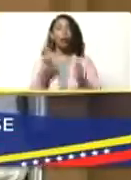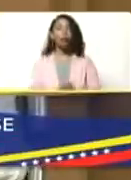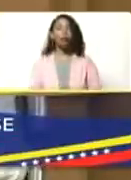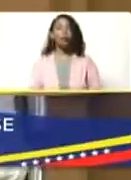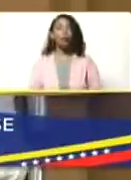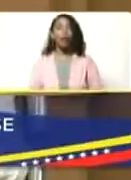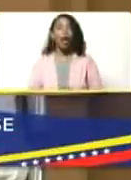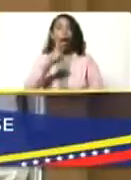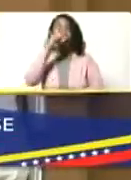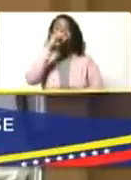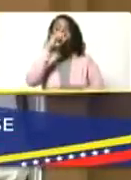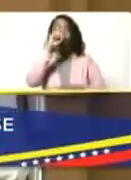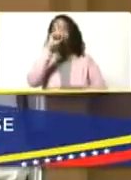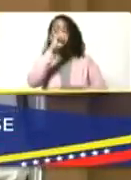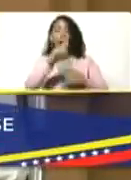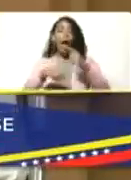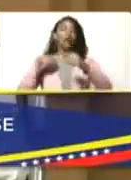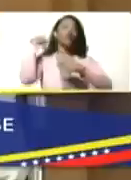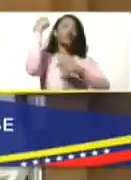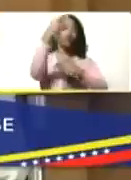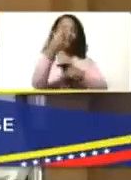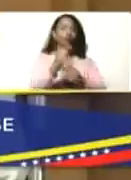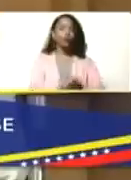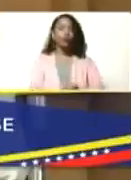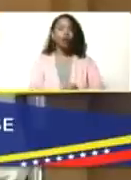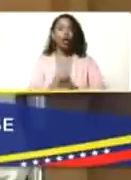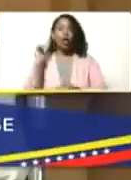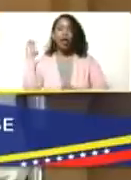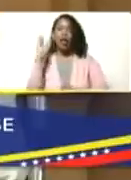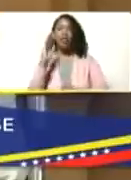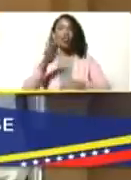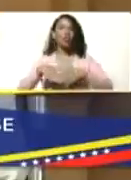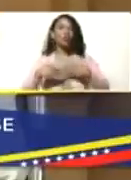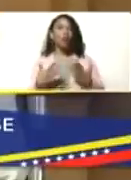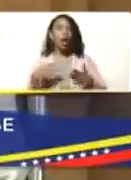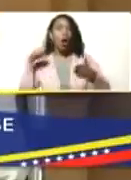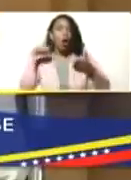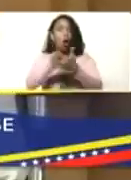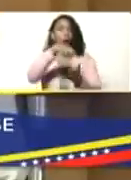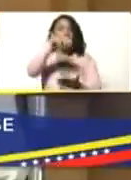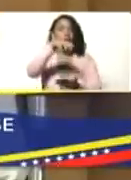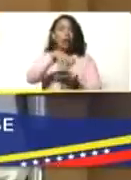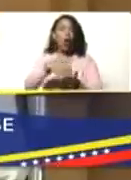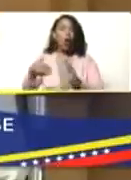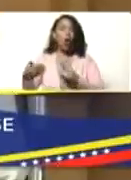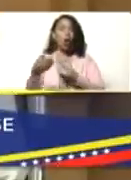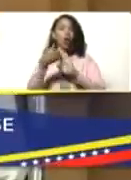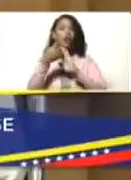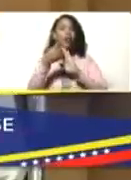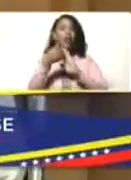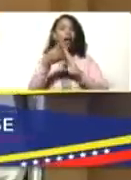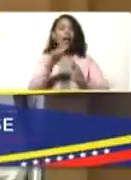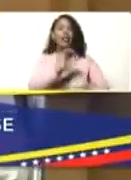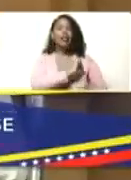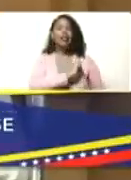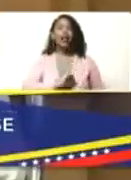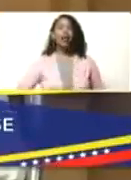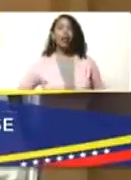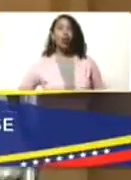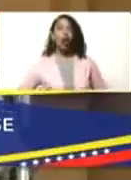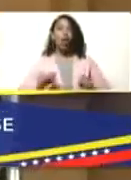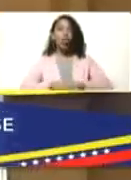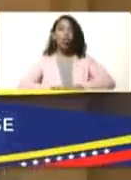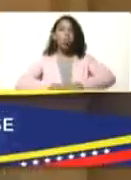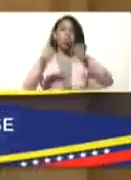y al año siguiente lo que vino fue el golpe de Estado contra Salvador Allende, o sea, la destrucción